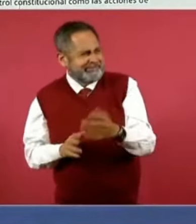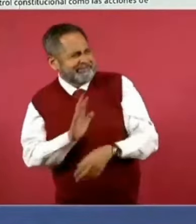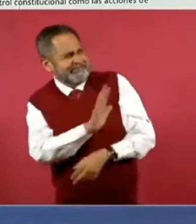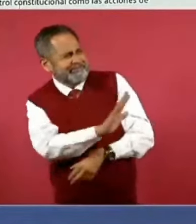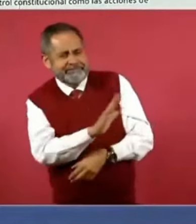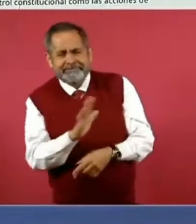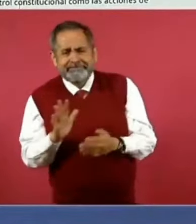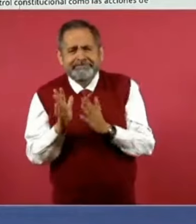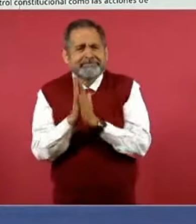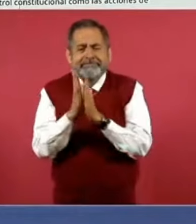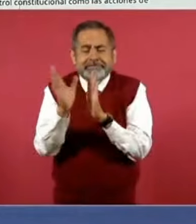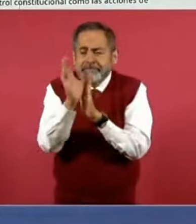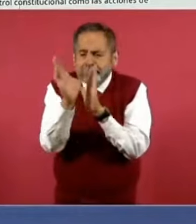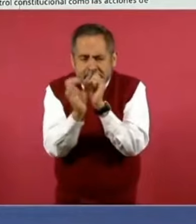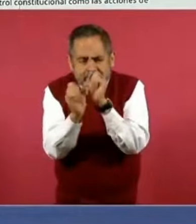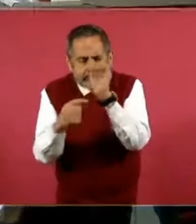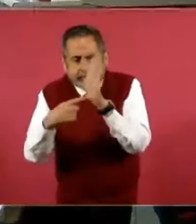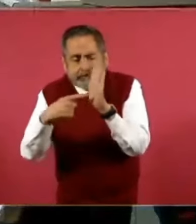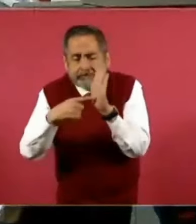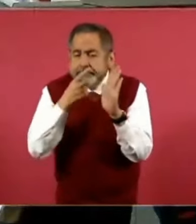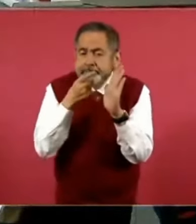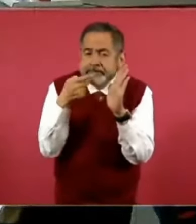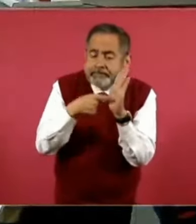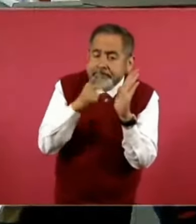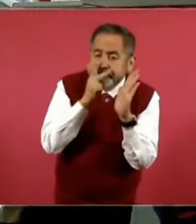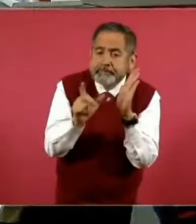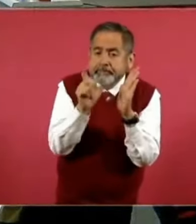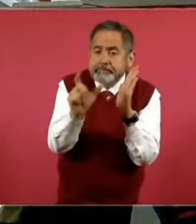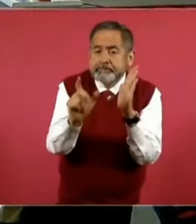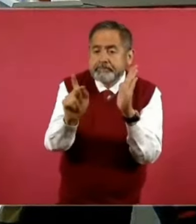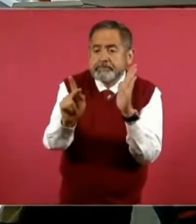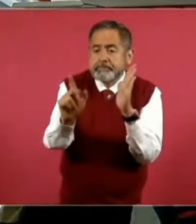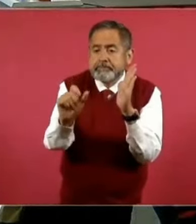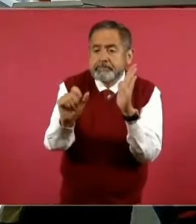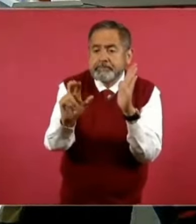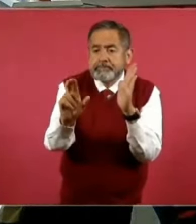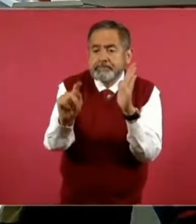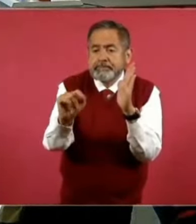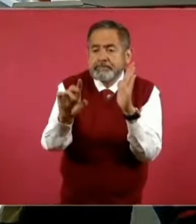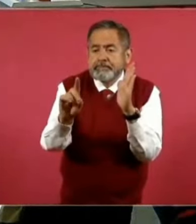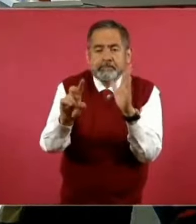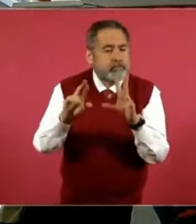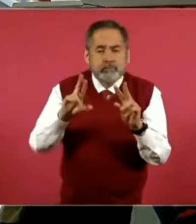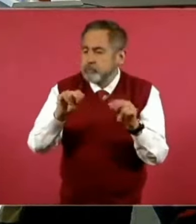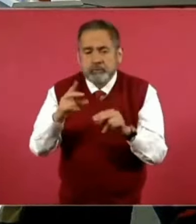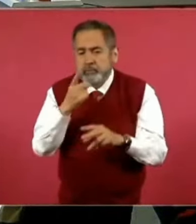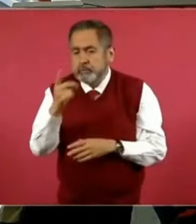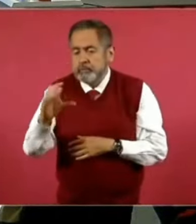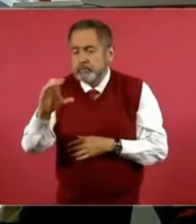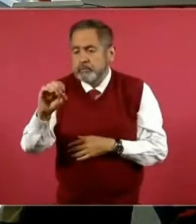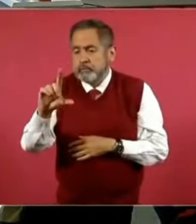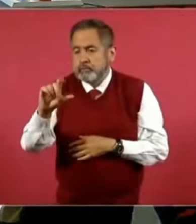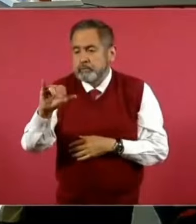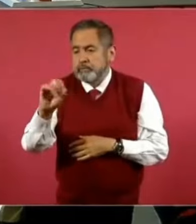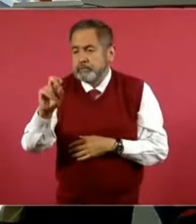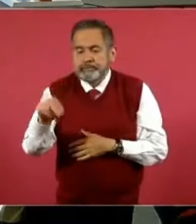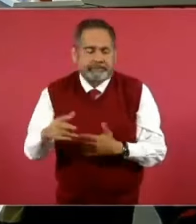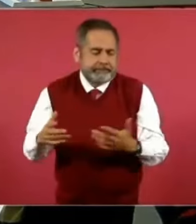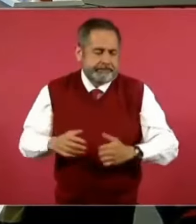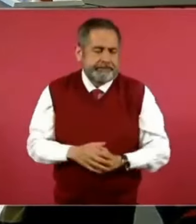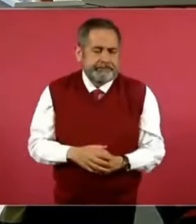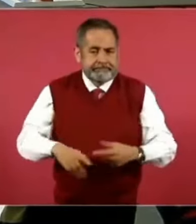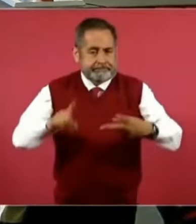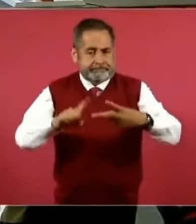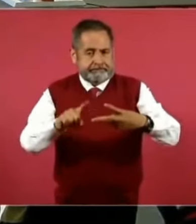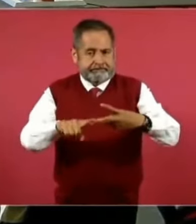Constitución dice partido dos el sistema es Claro en cuanto al objetivo